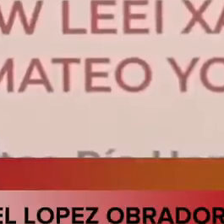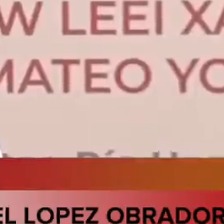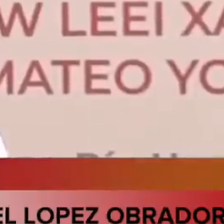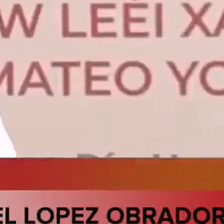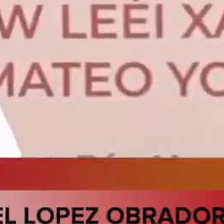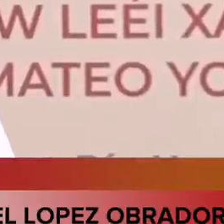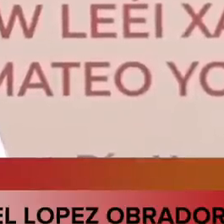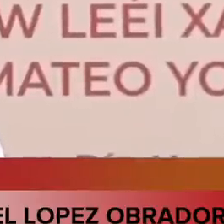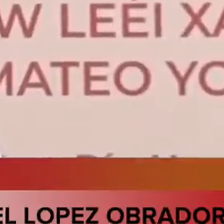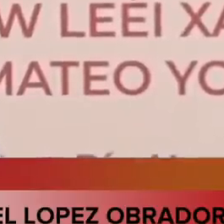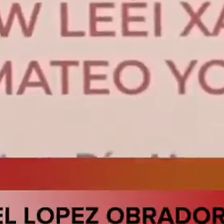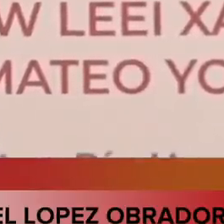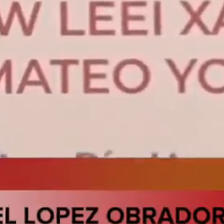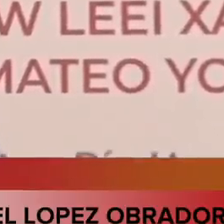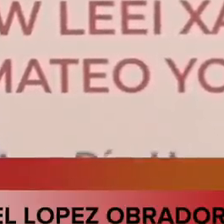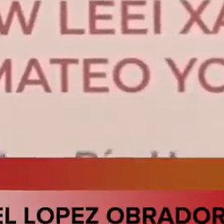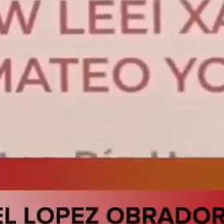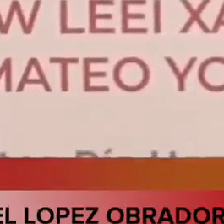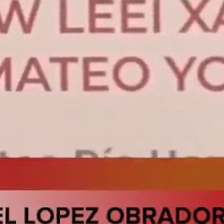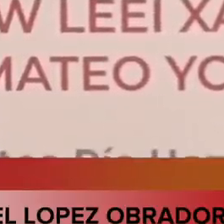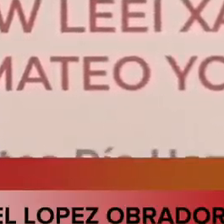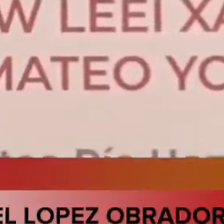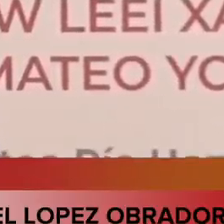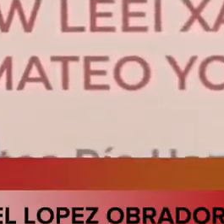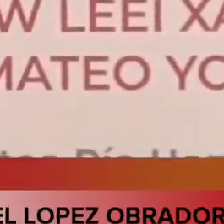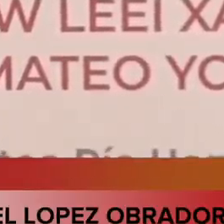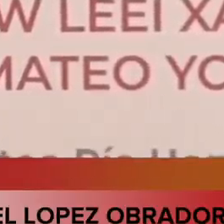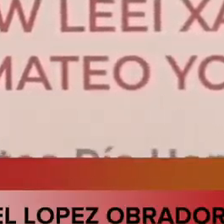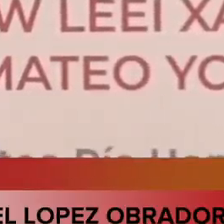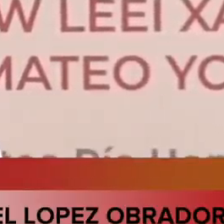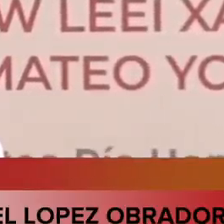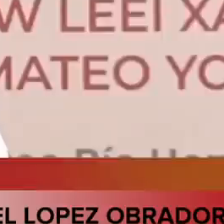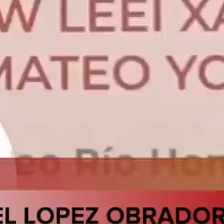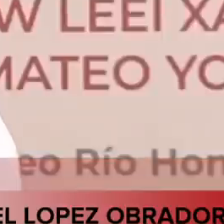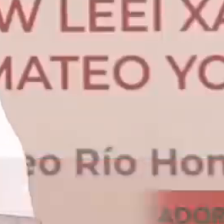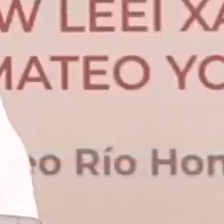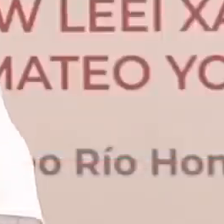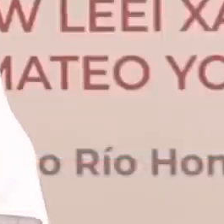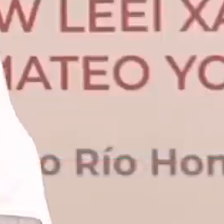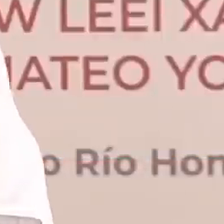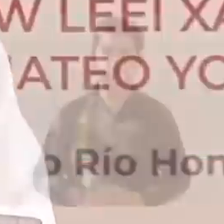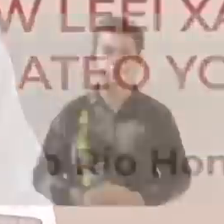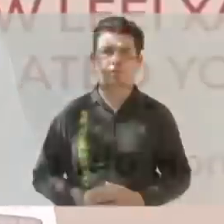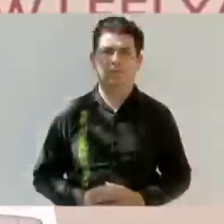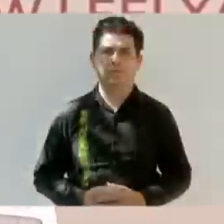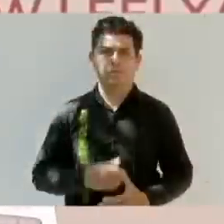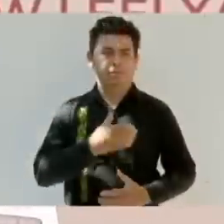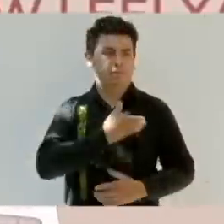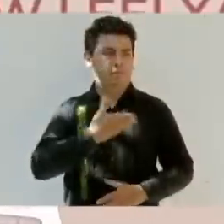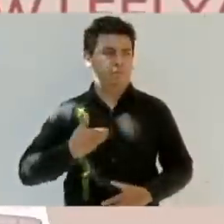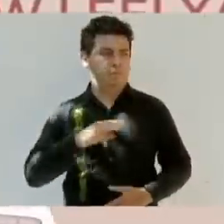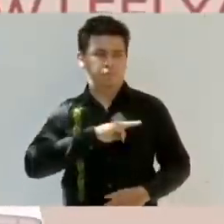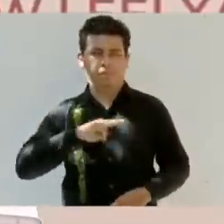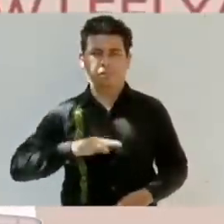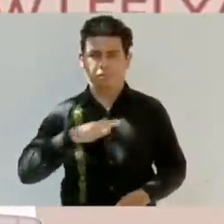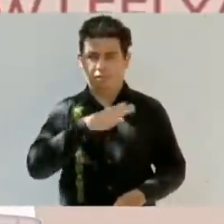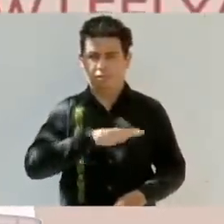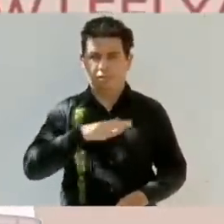de nuevo, como aquí lo mencionó el presidente municipal, Julio